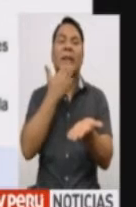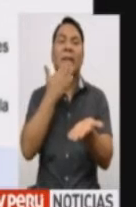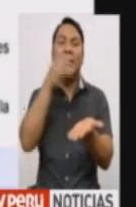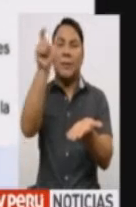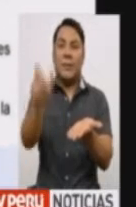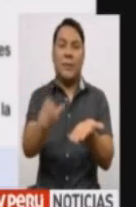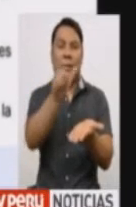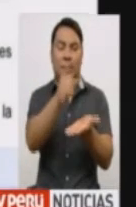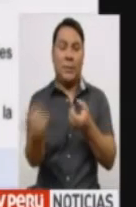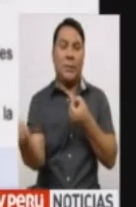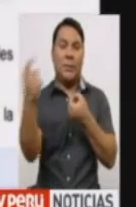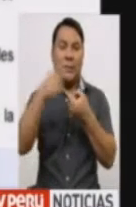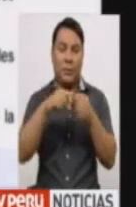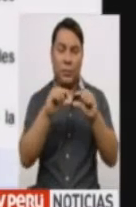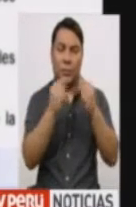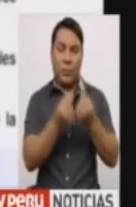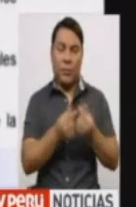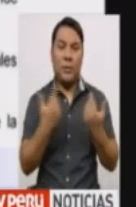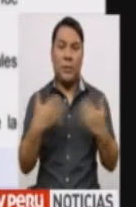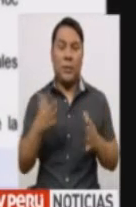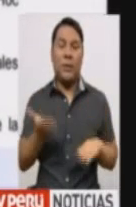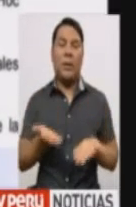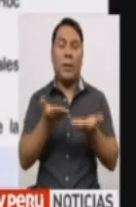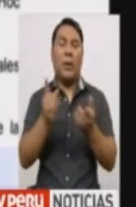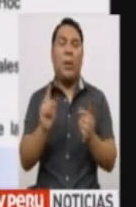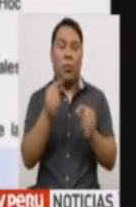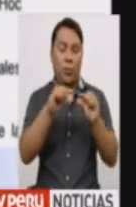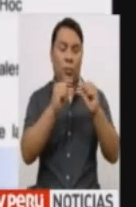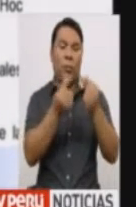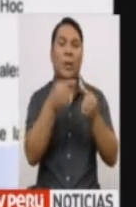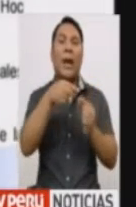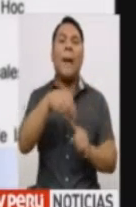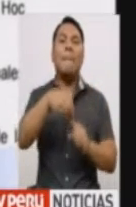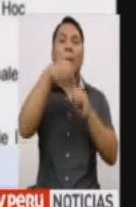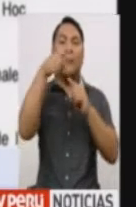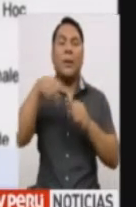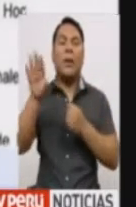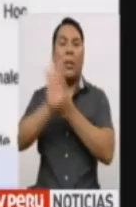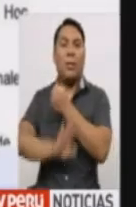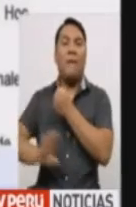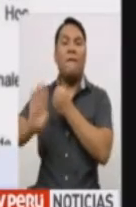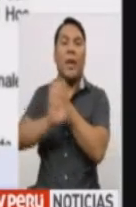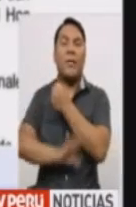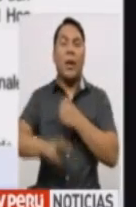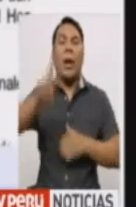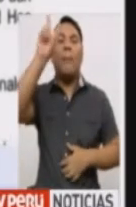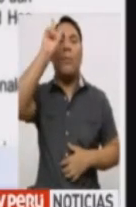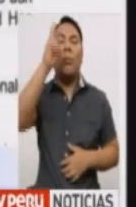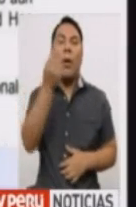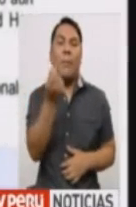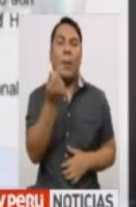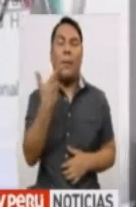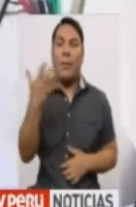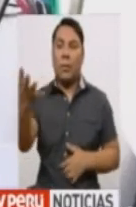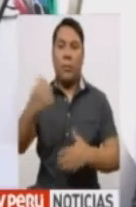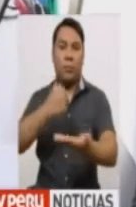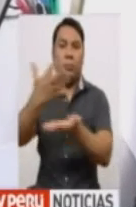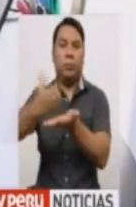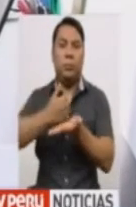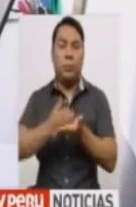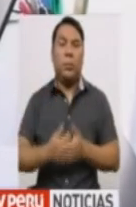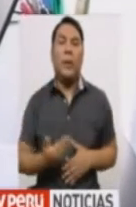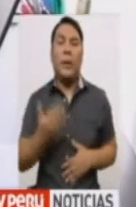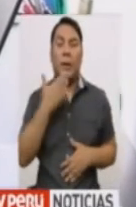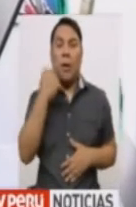integrantes de la Procuraduría ad hoc, recientemente creada para defender al Estado en el caso de las coimas de Odebrecht. El ex procurador